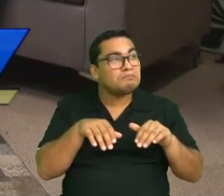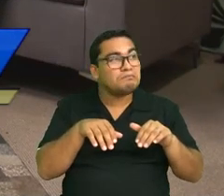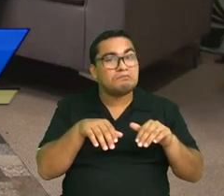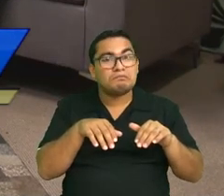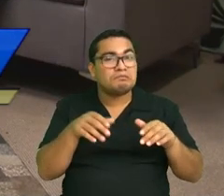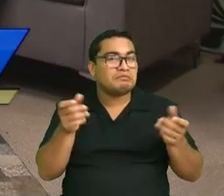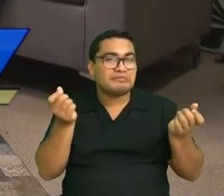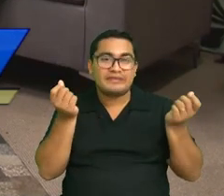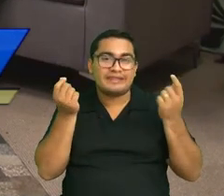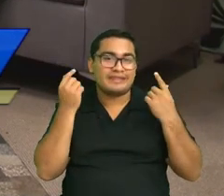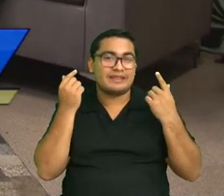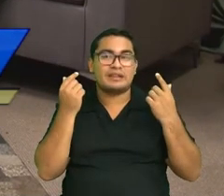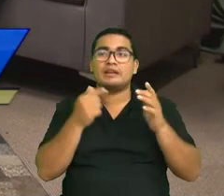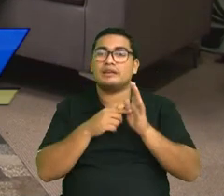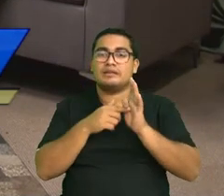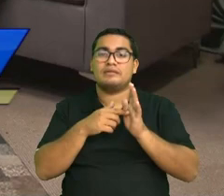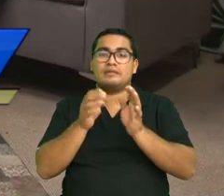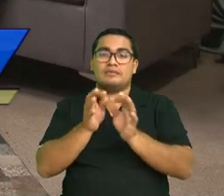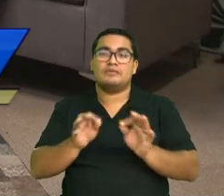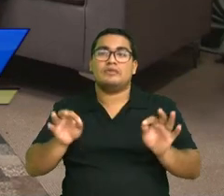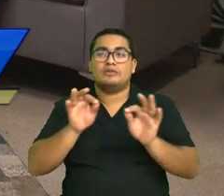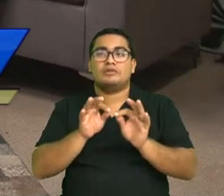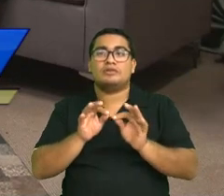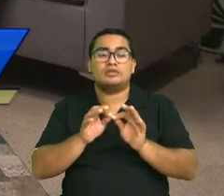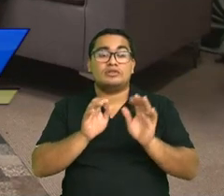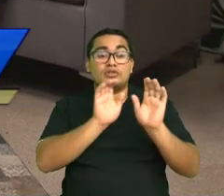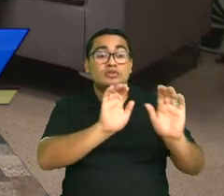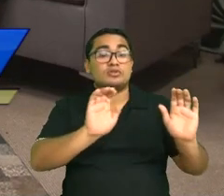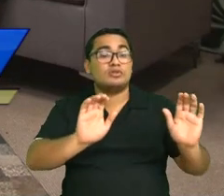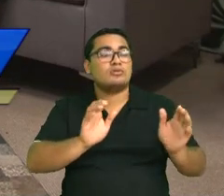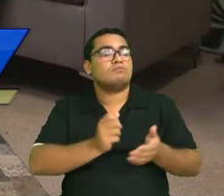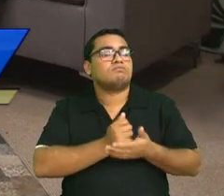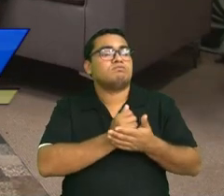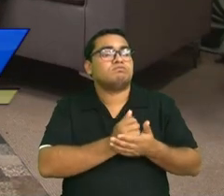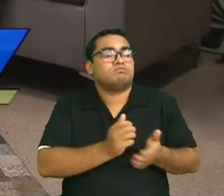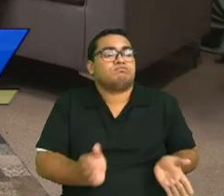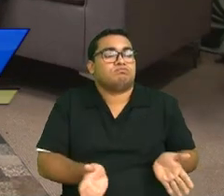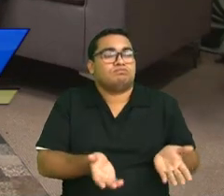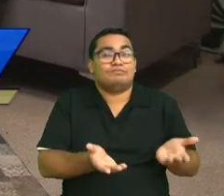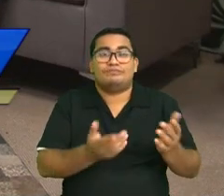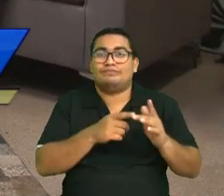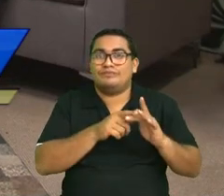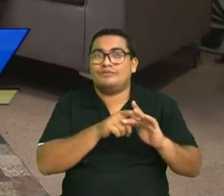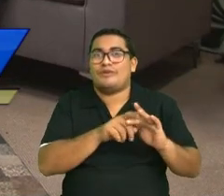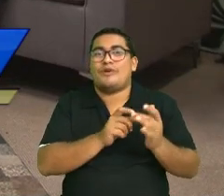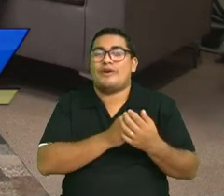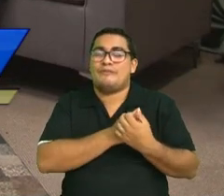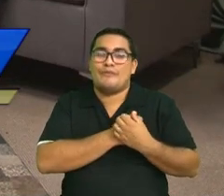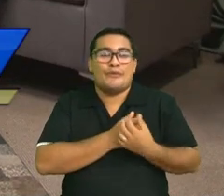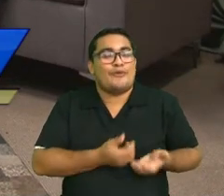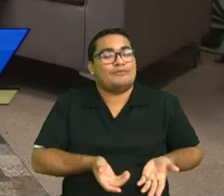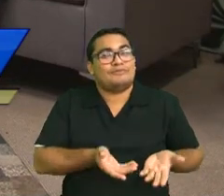niño no le damos el estímulo psicomotor y el afectivo sobre todo,